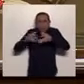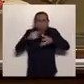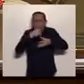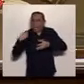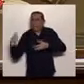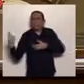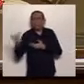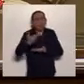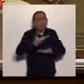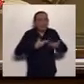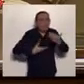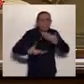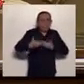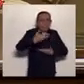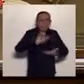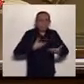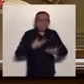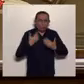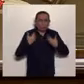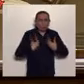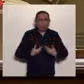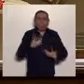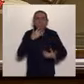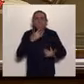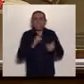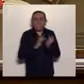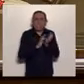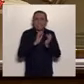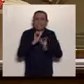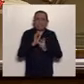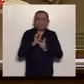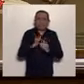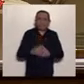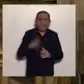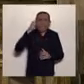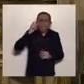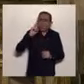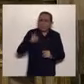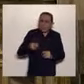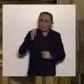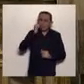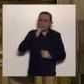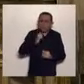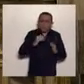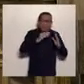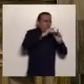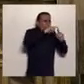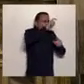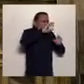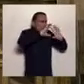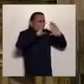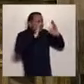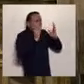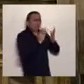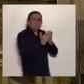en la unidad a cuantos participamos del cuerpo y de la sangre de Cristo. Acuérdate, Señor, de tu Iglesia extendida